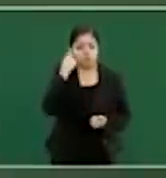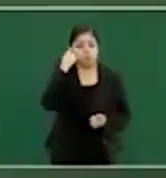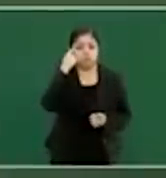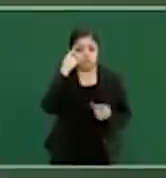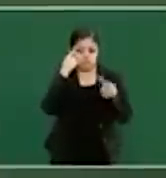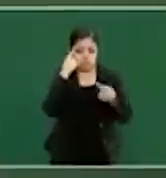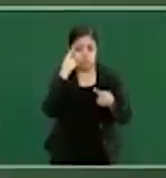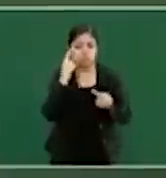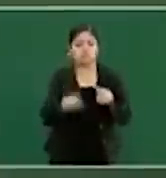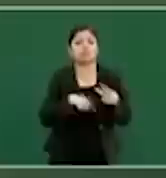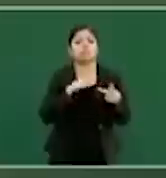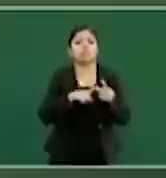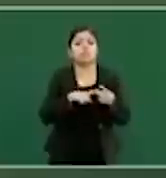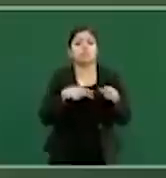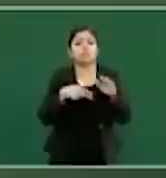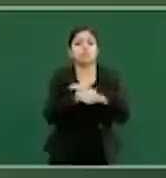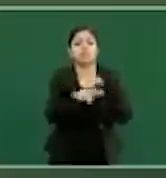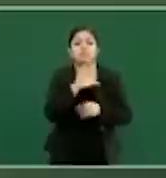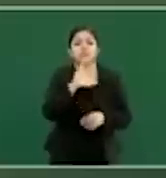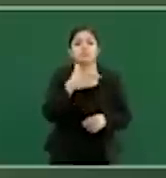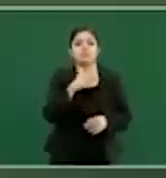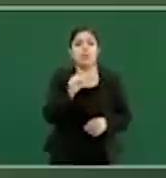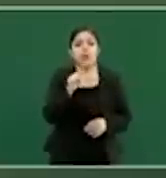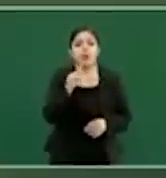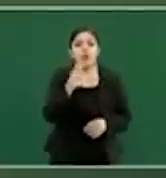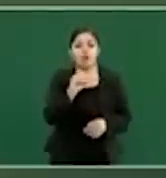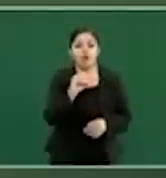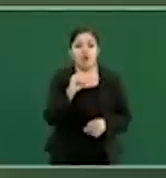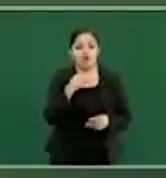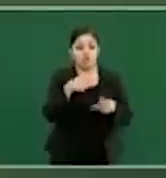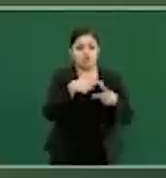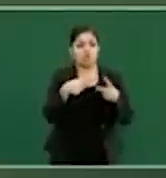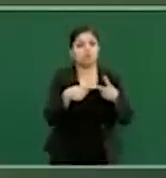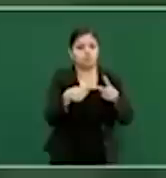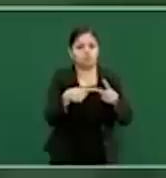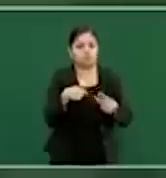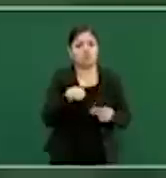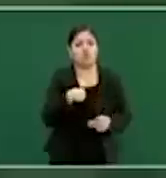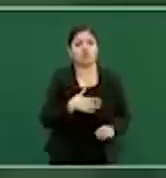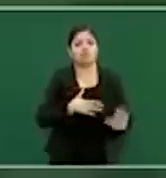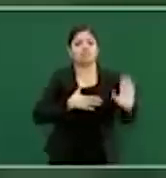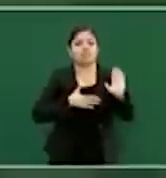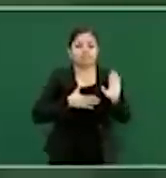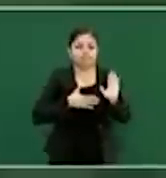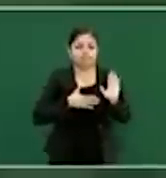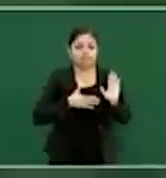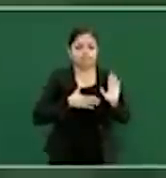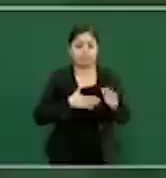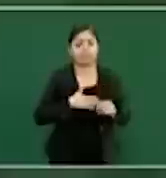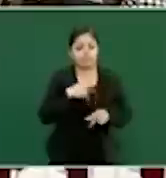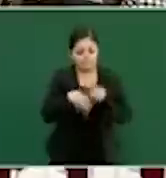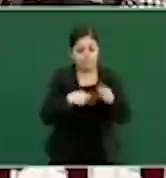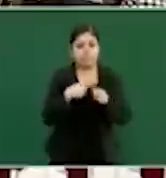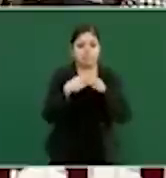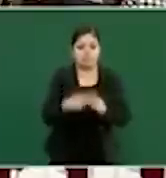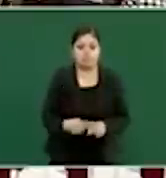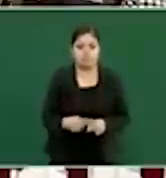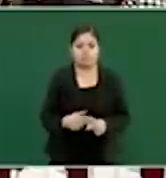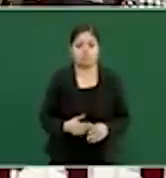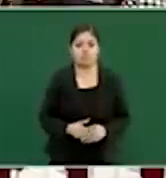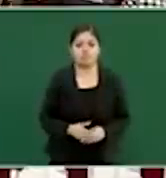el metro de Chalco, son de los dos compromisos que hice. Entonces, vamos a cumplir.